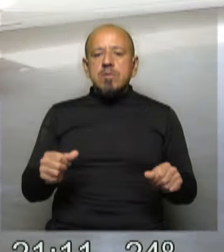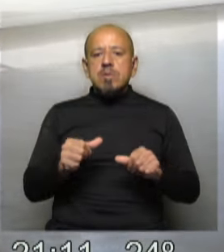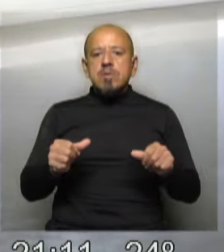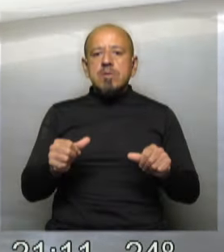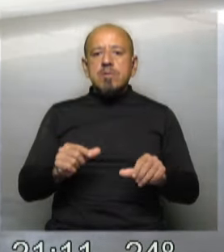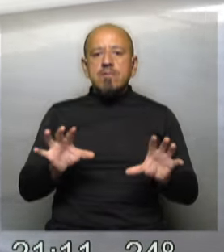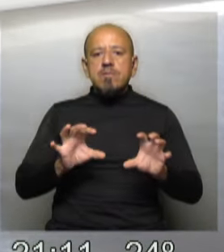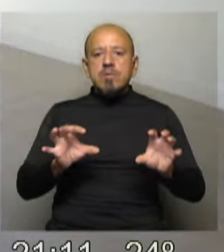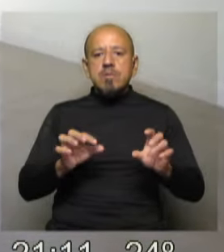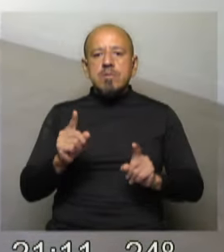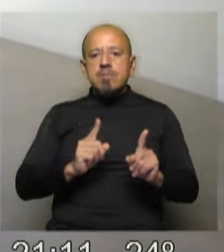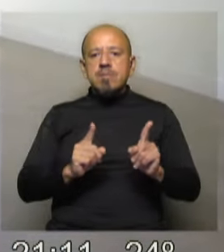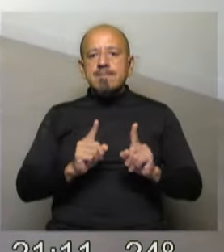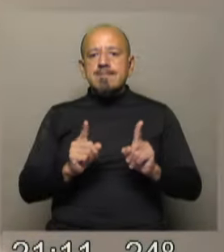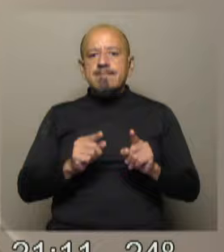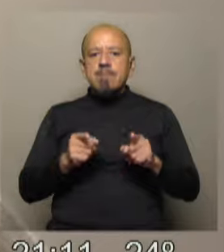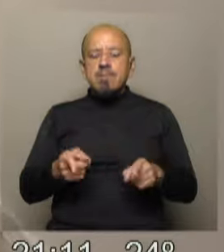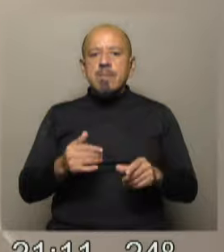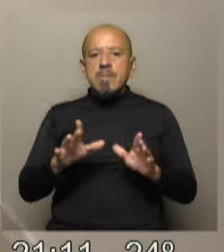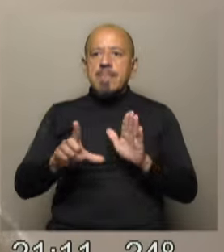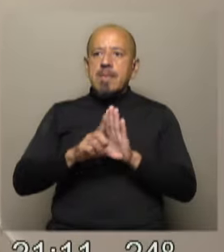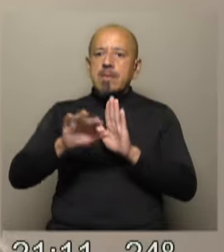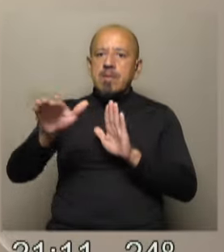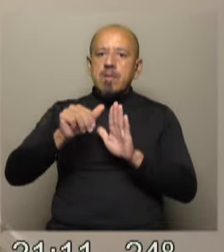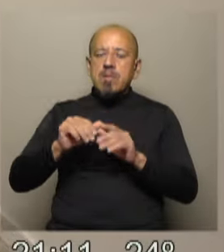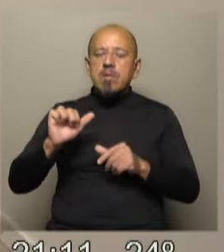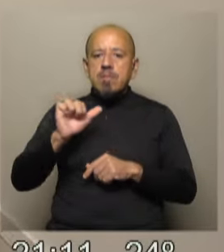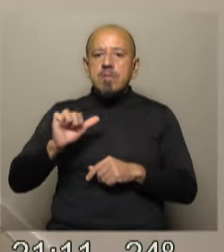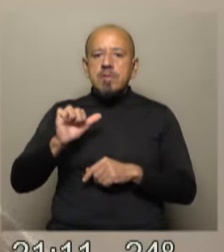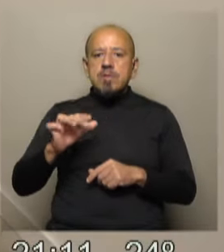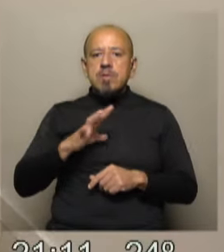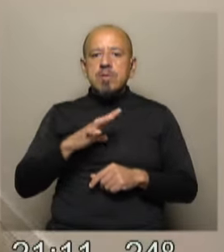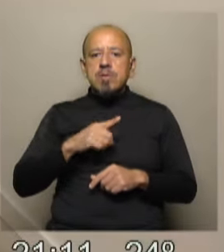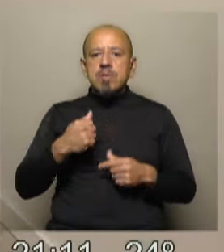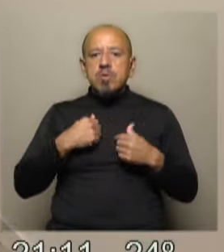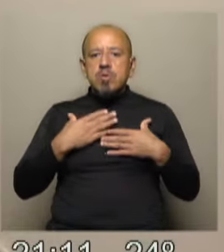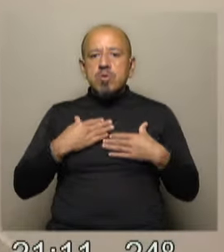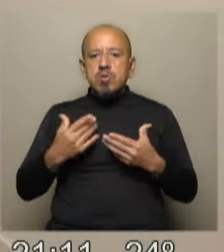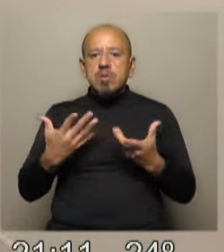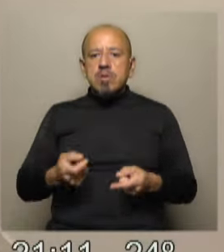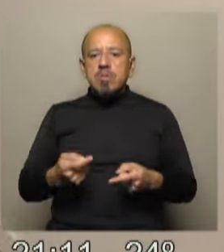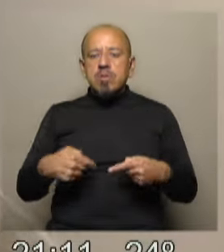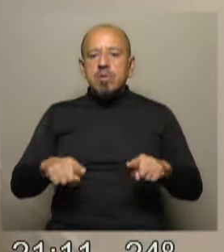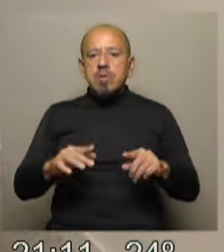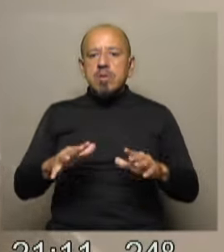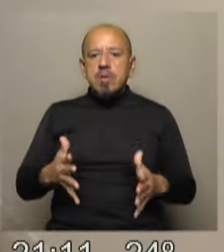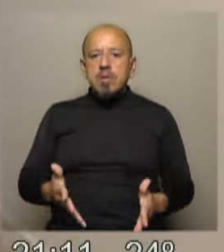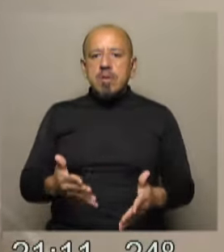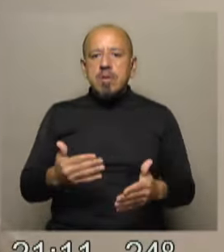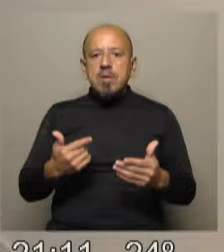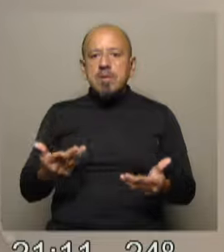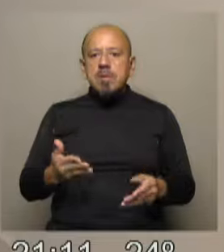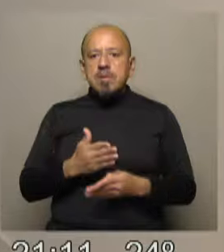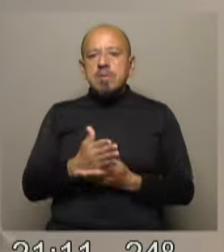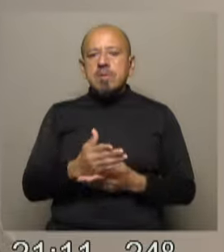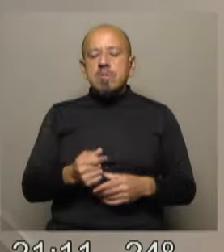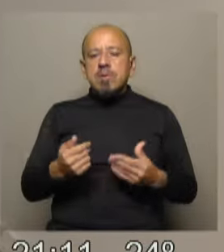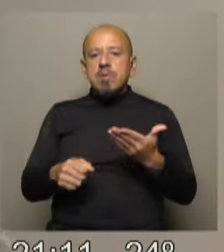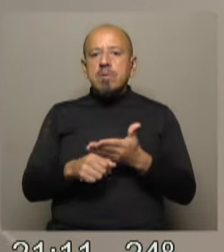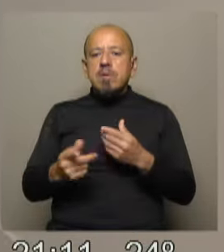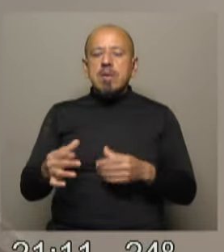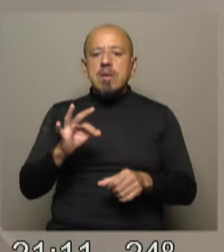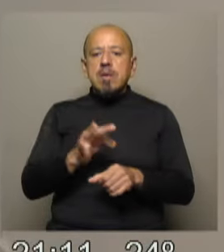de la universidad y obviamente con una licitación, contratando una empresa que se encargó, y lo que queríamos nosotros que fuera de gran nivel. Algo que nos pide siempre la intendenta de Montevideo,